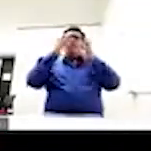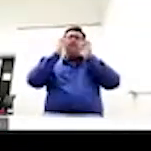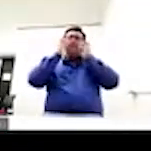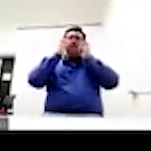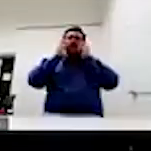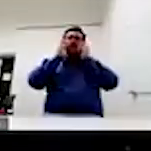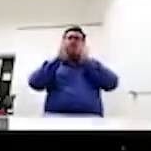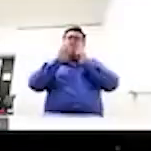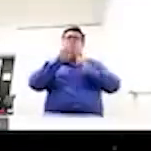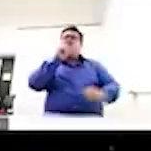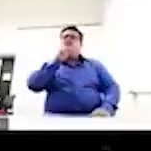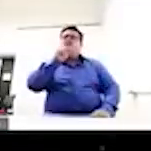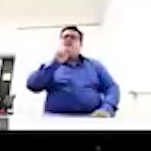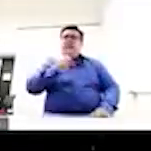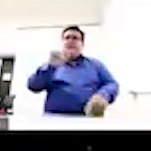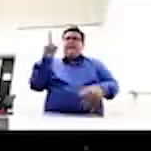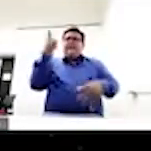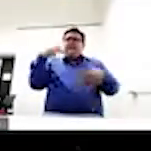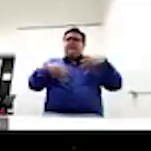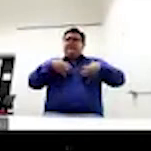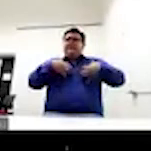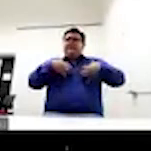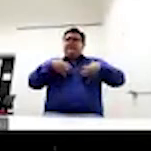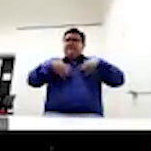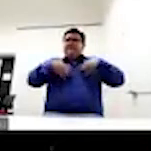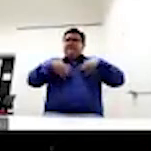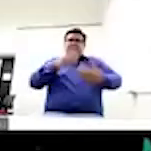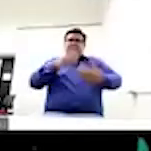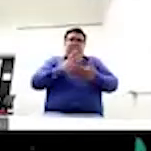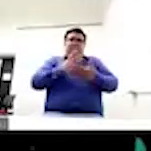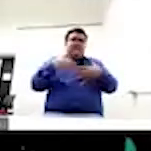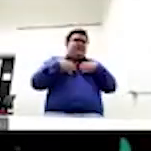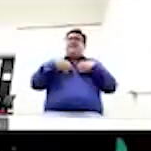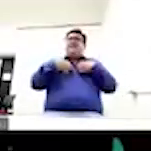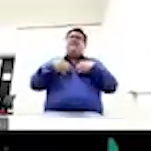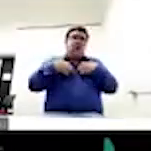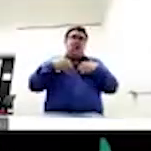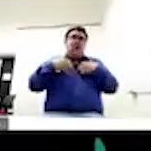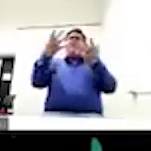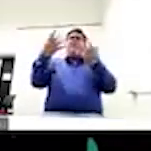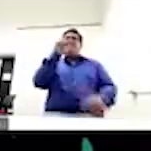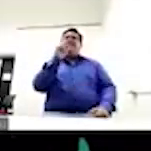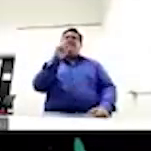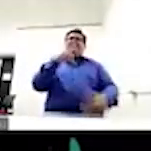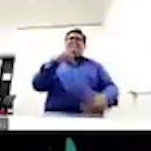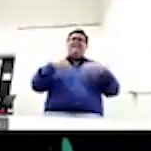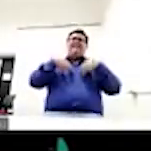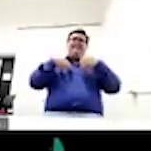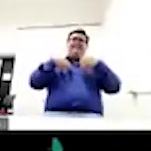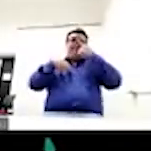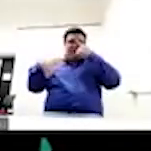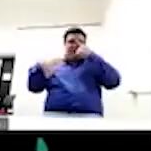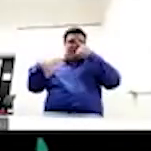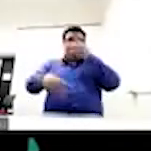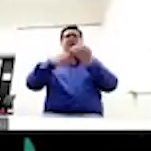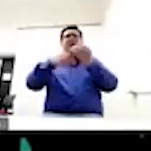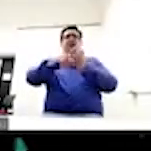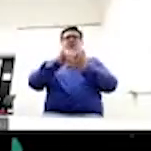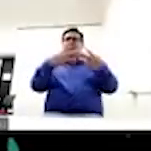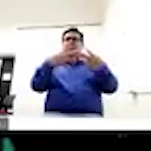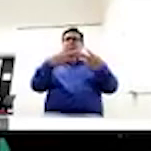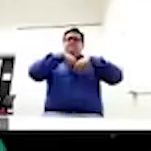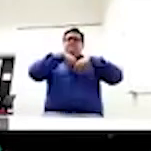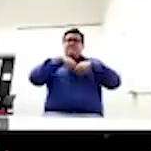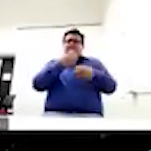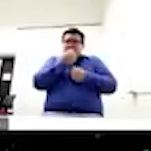Morirse de miedo ante lo que sucede y ante lo desconocido. Morirse de guardarse adentro todo lo que no nos atrevemos a